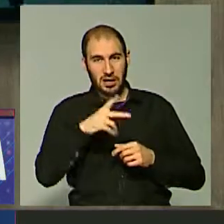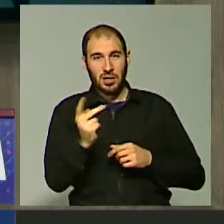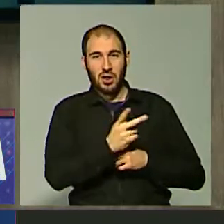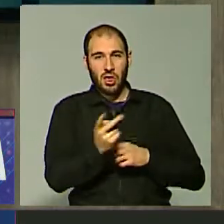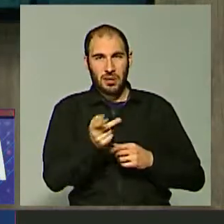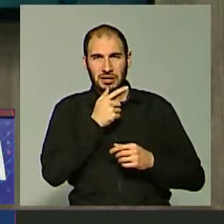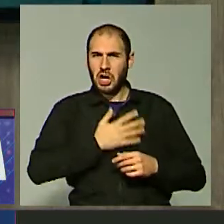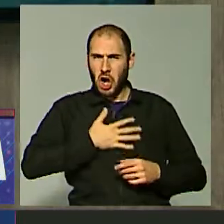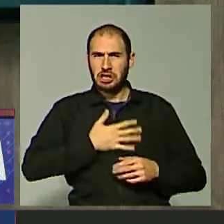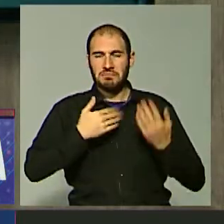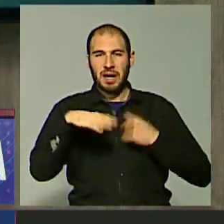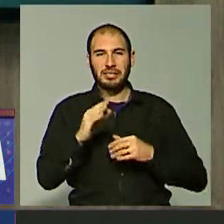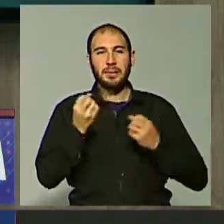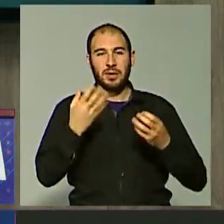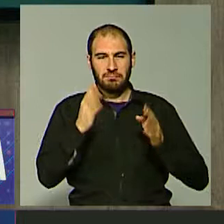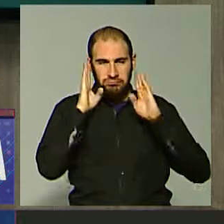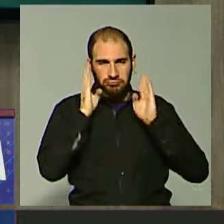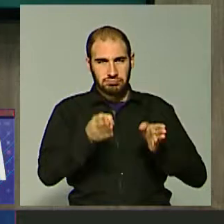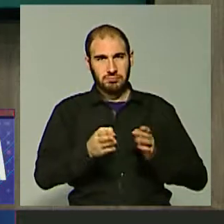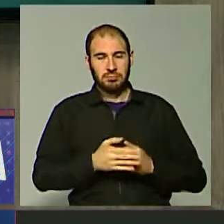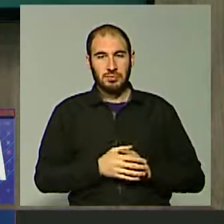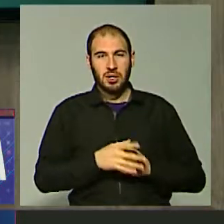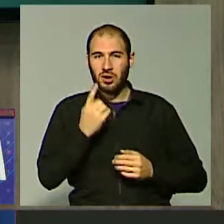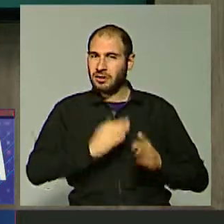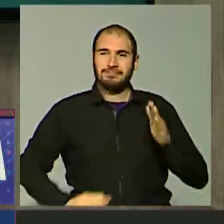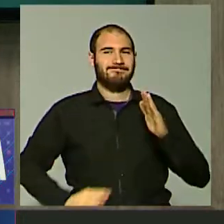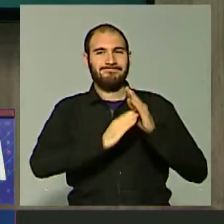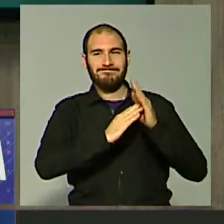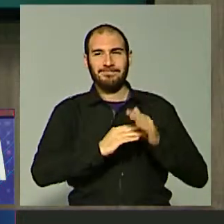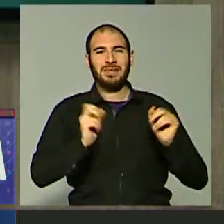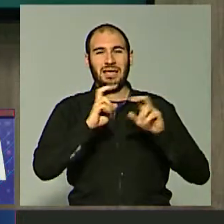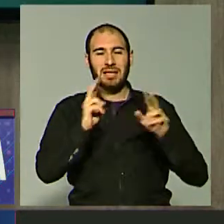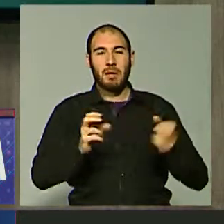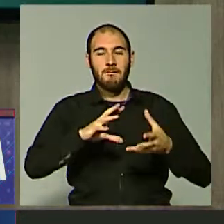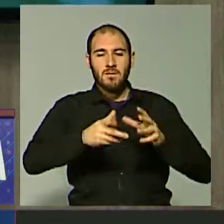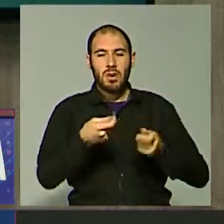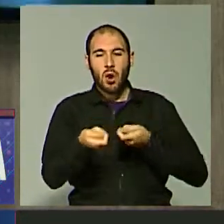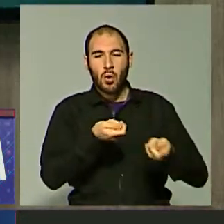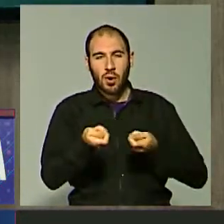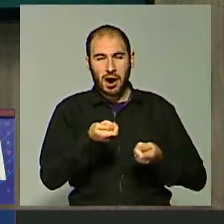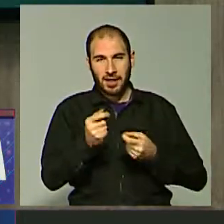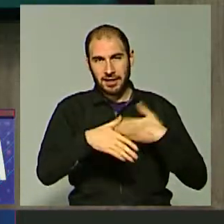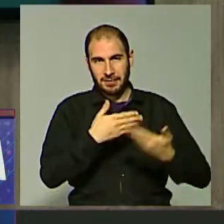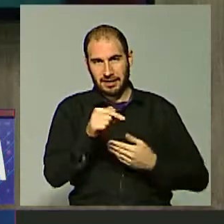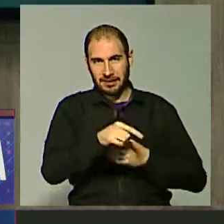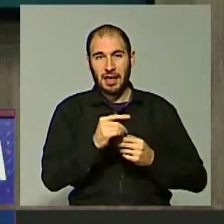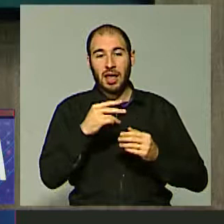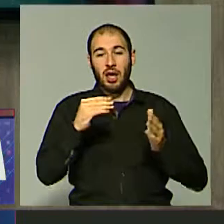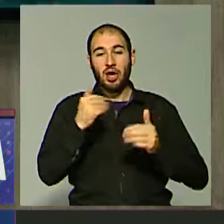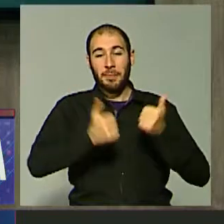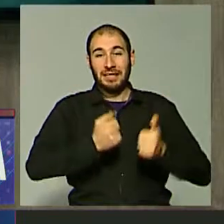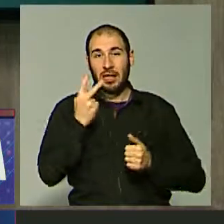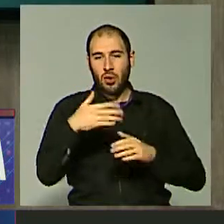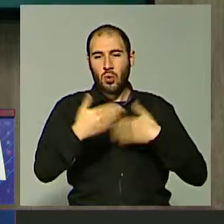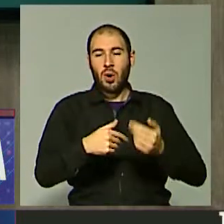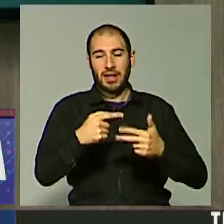más contentos, si se quieren, los hinchas, porque apuntaban a lo histórico que tiene que ver con el modo de juego de Gimnasia. Luego de dos temporadas jugando